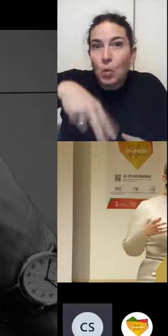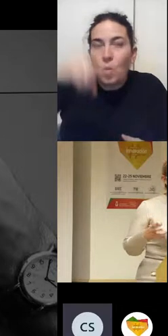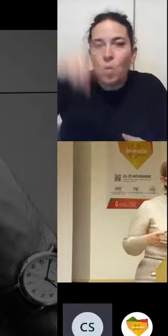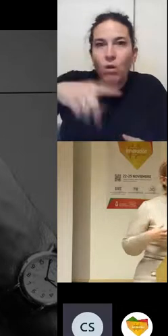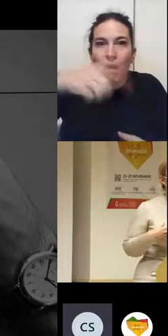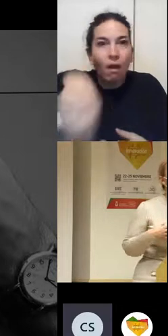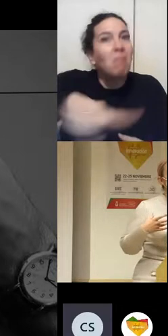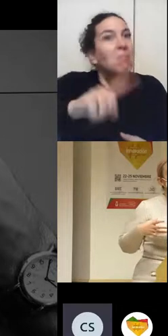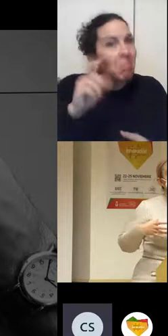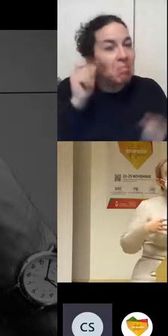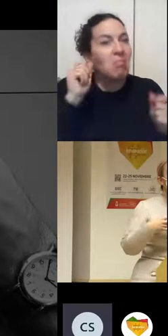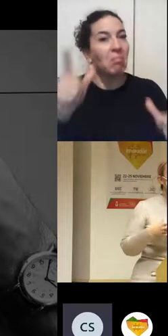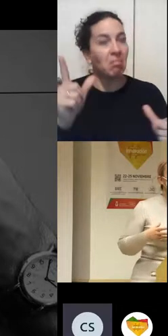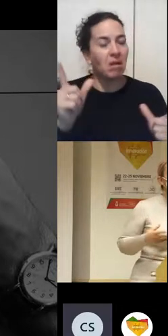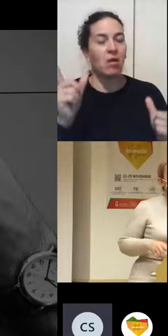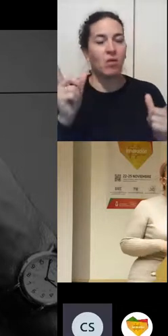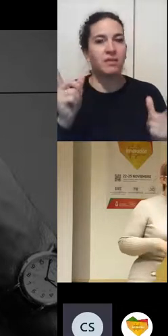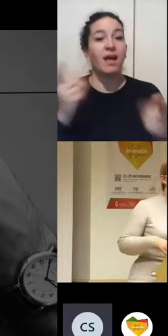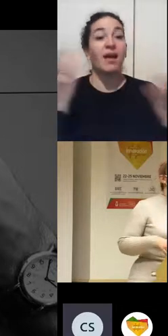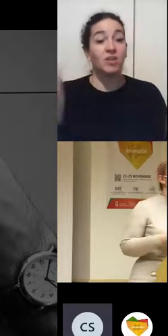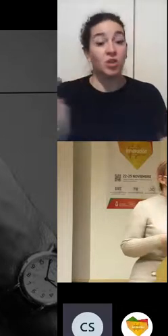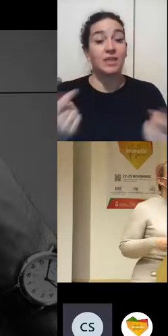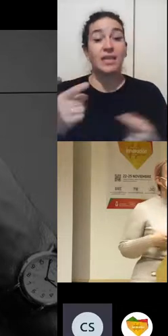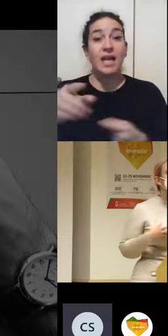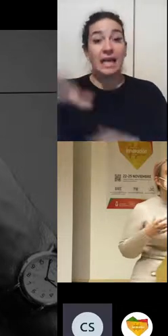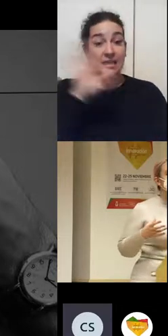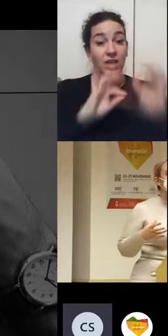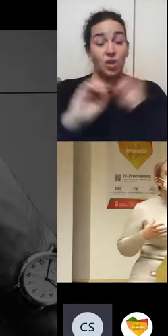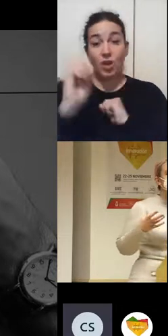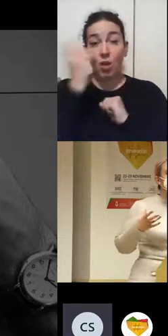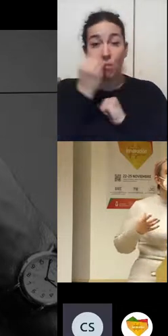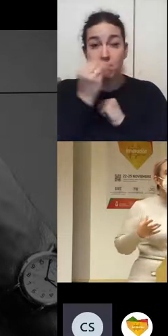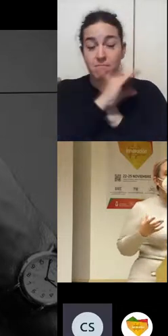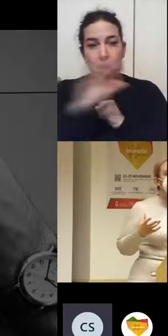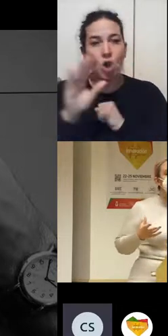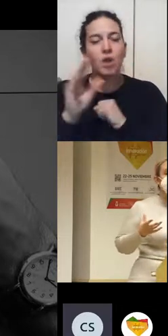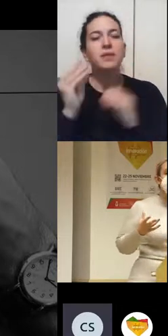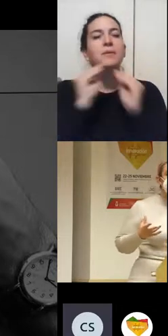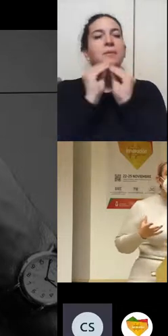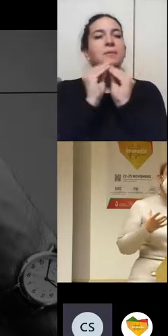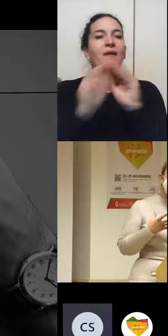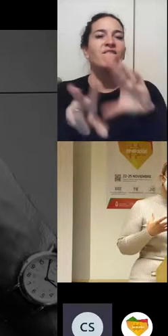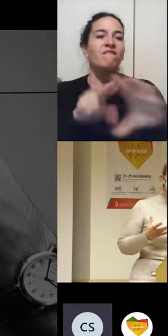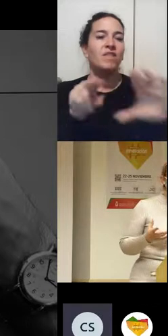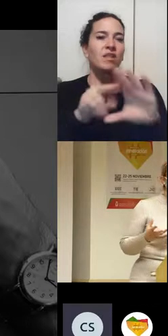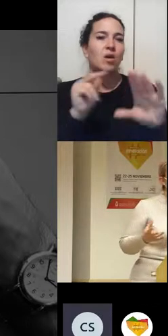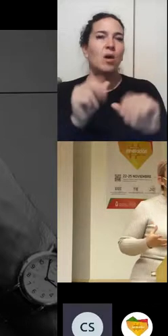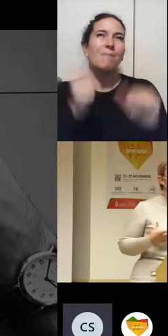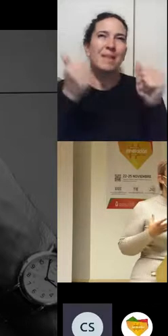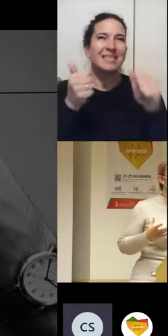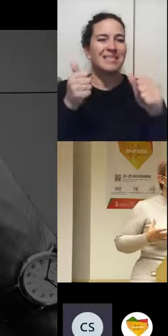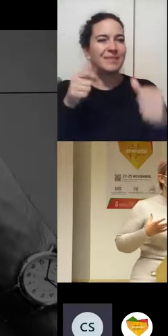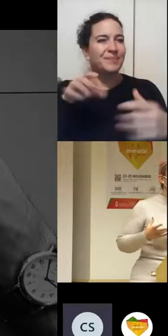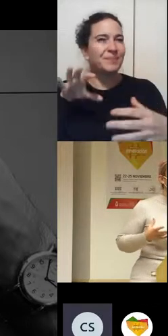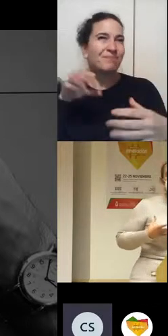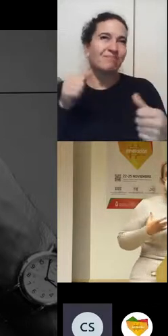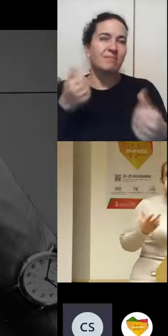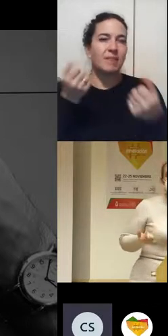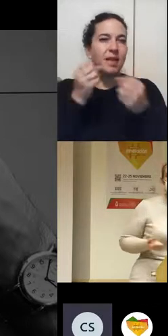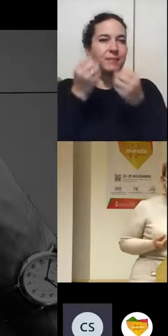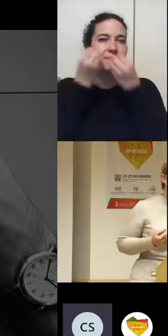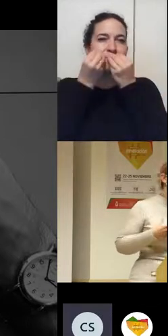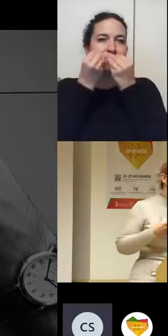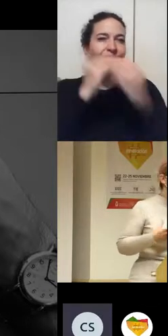hicimos fue desarrollar con esos alumnos seleccionados un vídeo en formato un poquito más de redes sociales, más casi que de receta